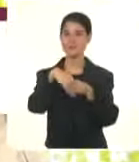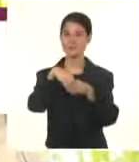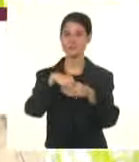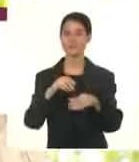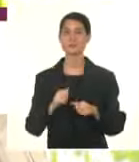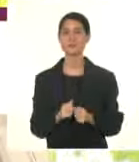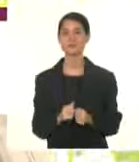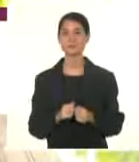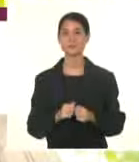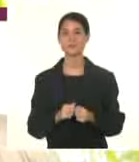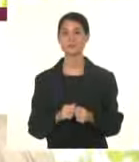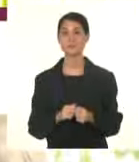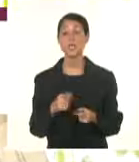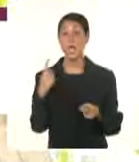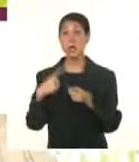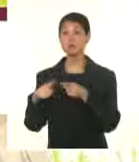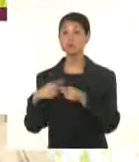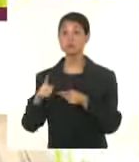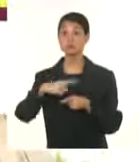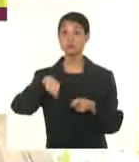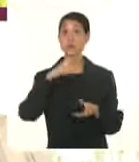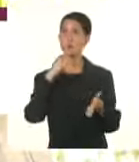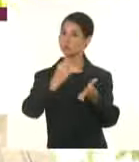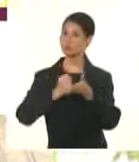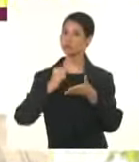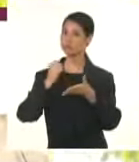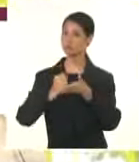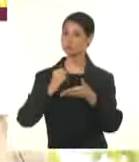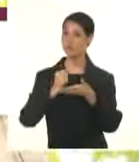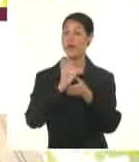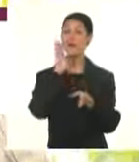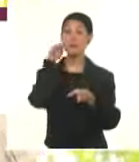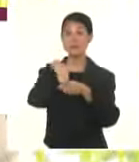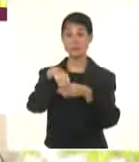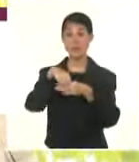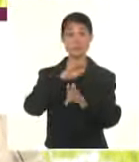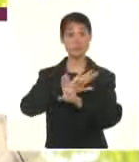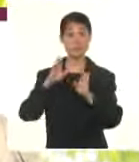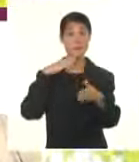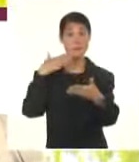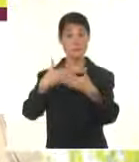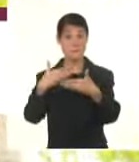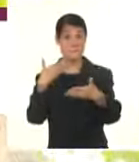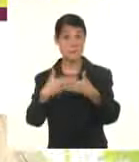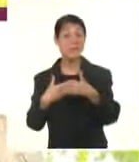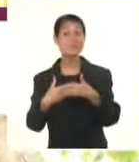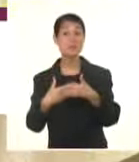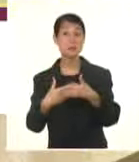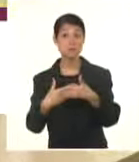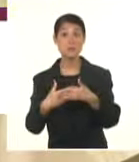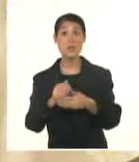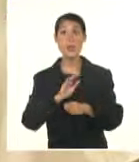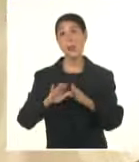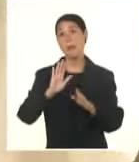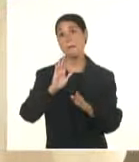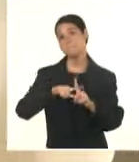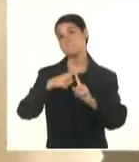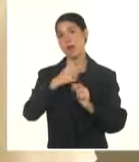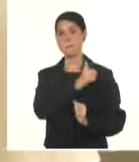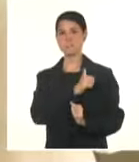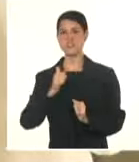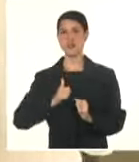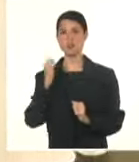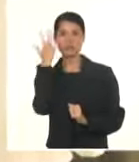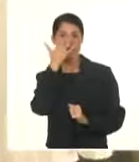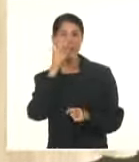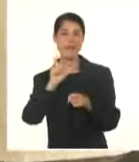aportando a estos proyectos. Desde los fondos propios que se movilizan, desde los actores ya sean empresariales o desde el punto de vista ya privado, como pueden ser los campesinos, los